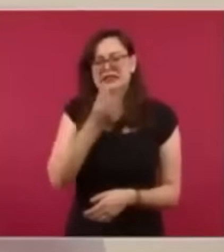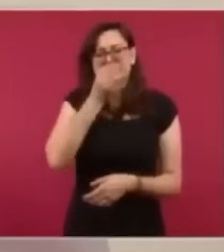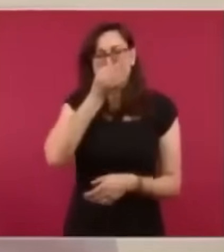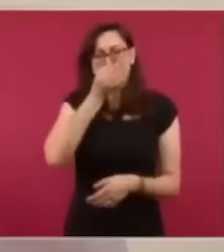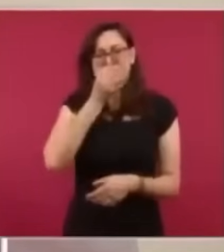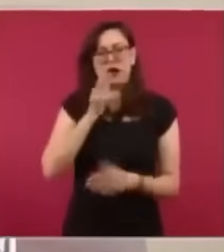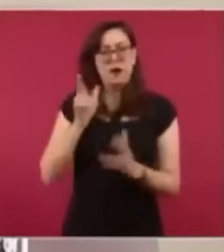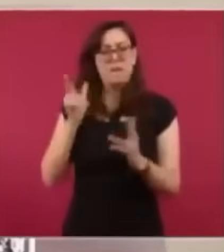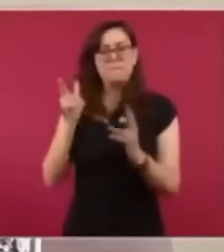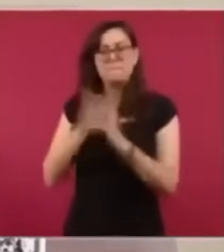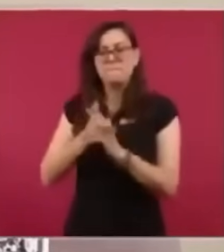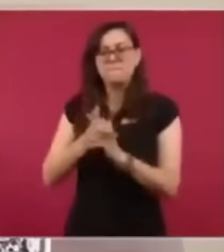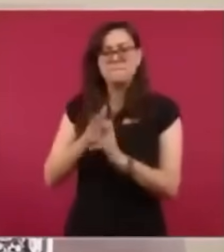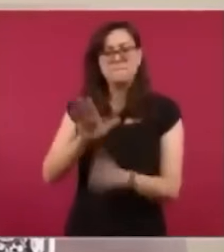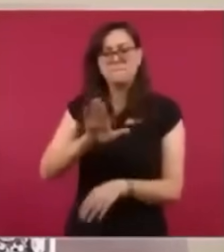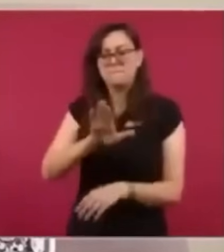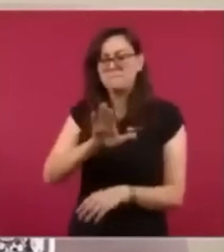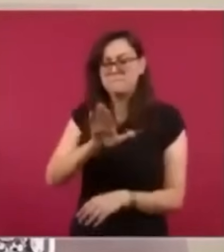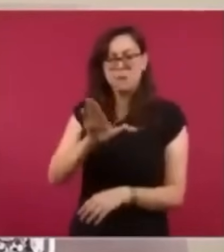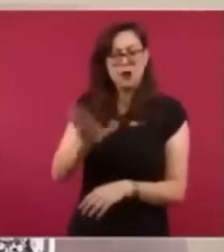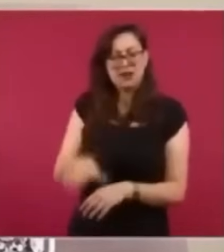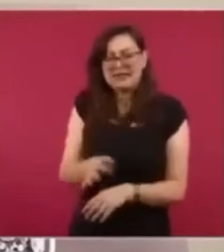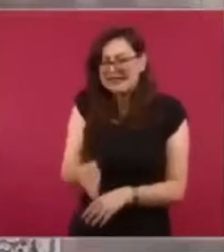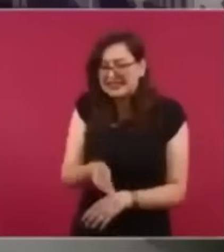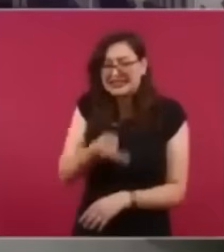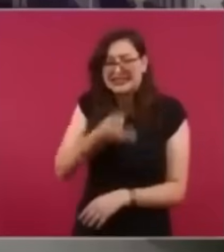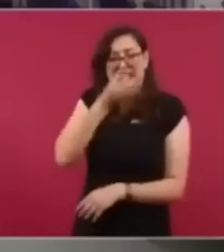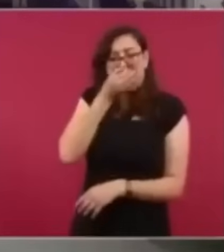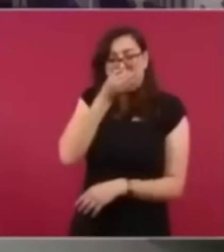se llama Omar García,